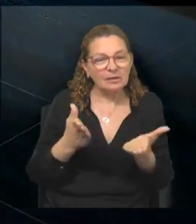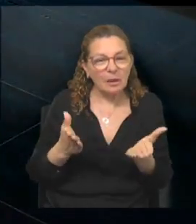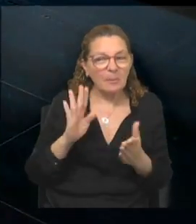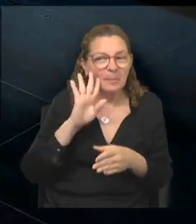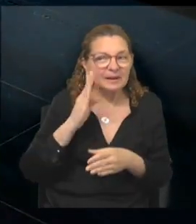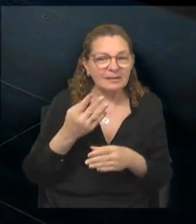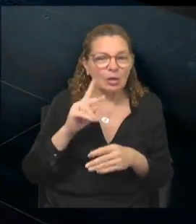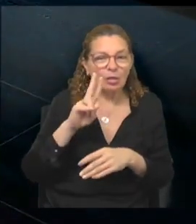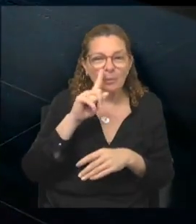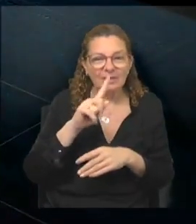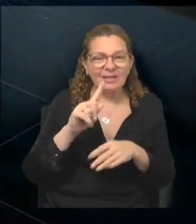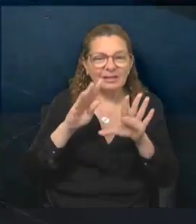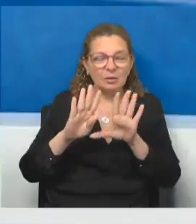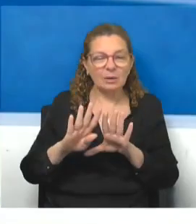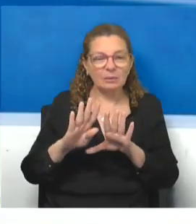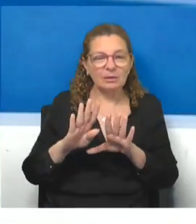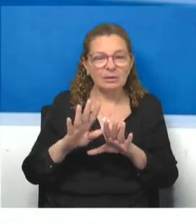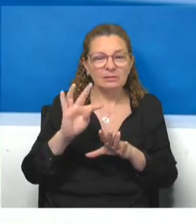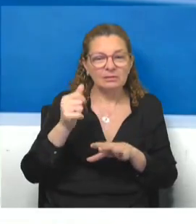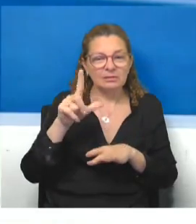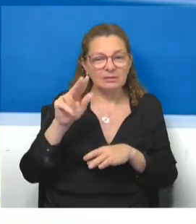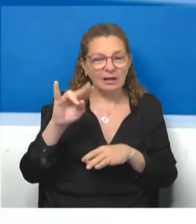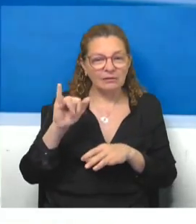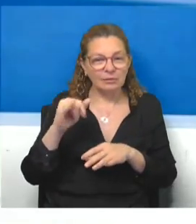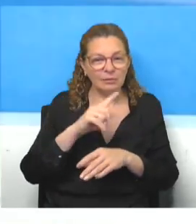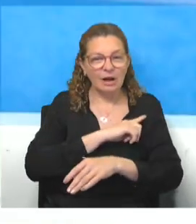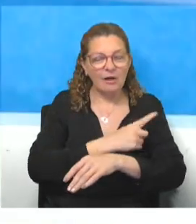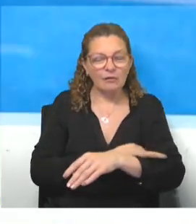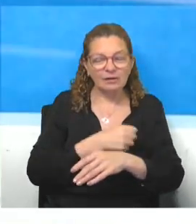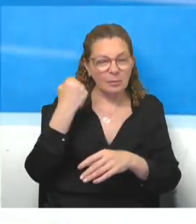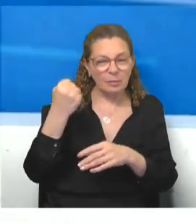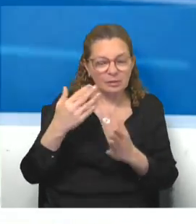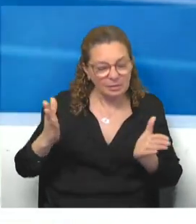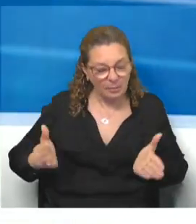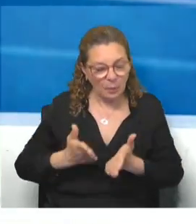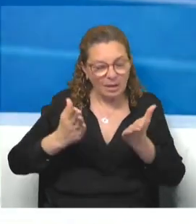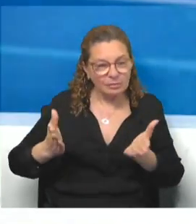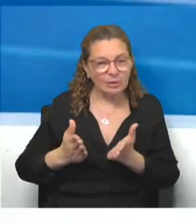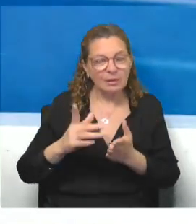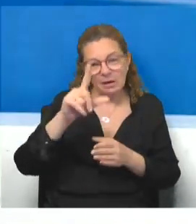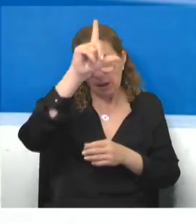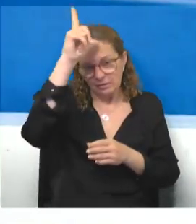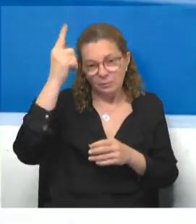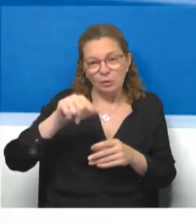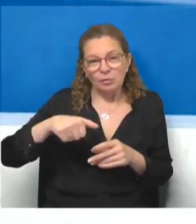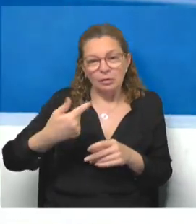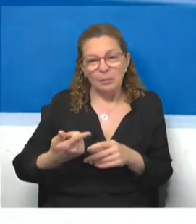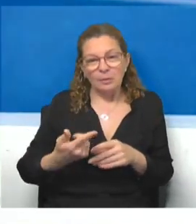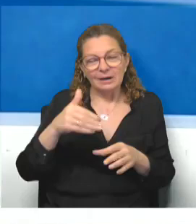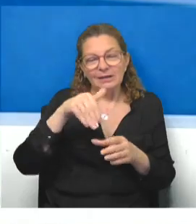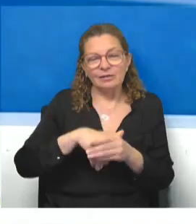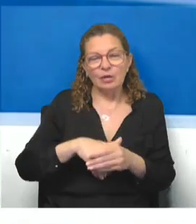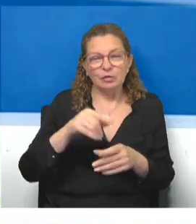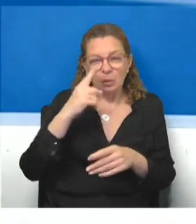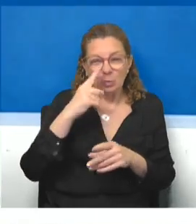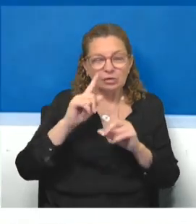similar al 2019 talv Vení una fuerza muy particular Empujando la calle p después de la elección interna